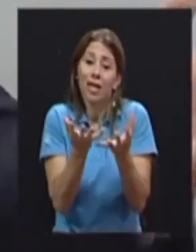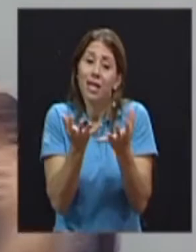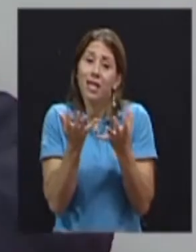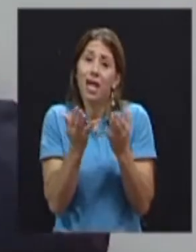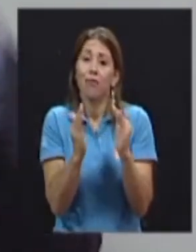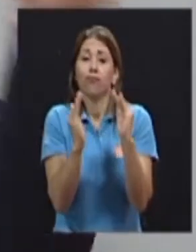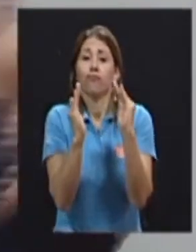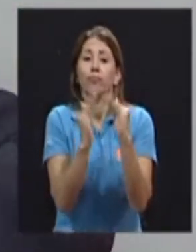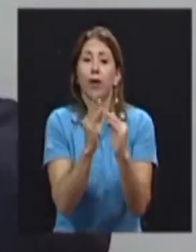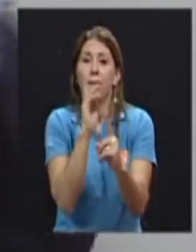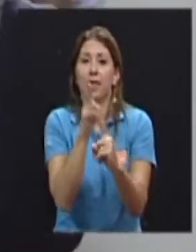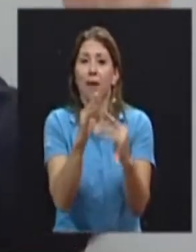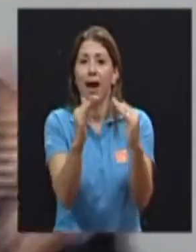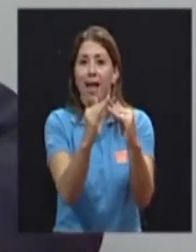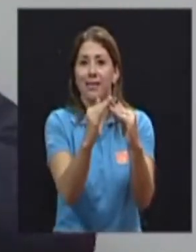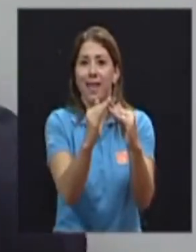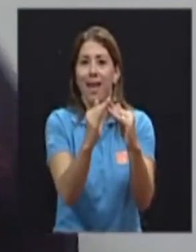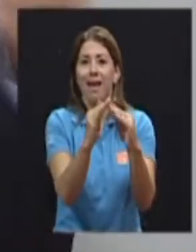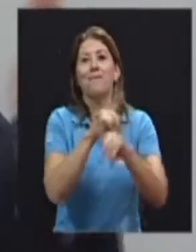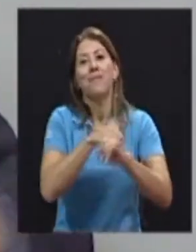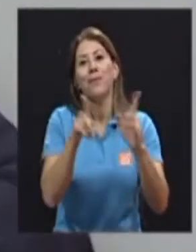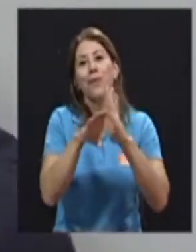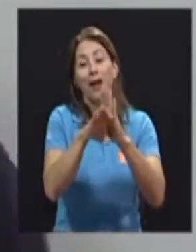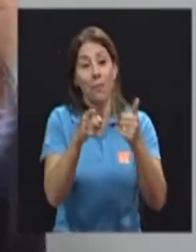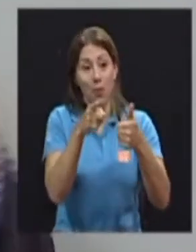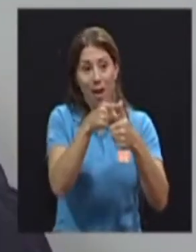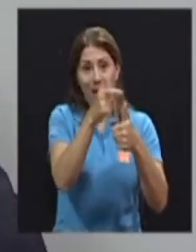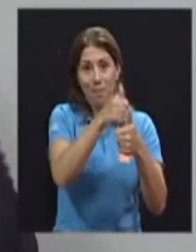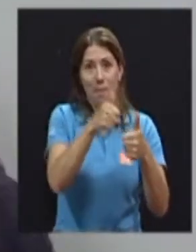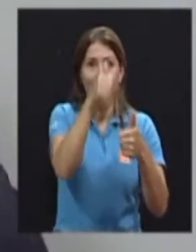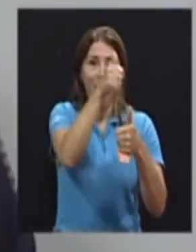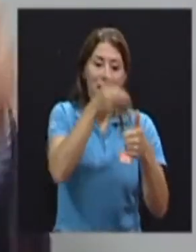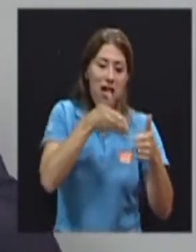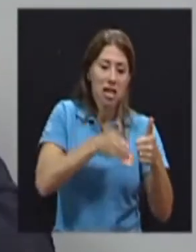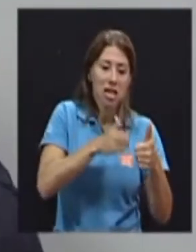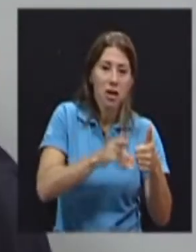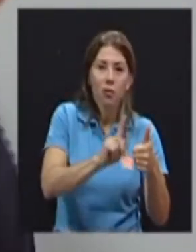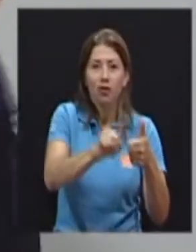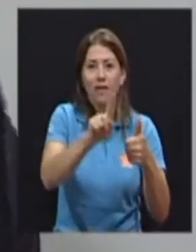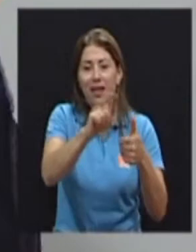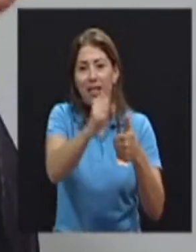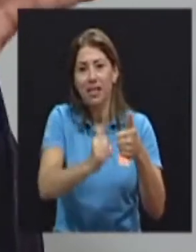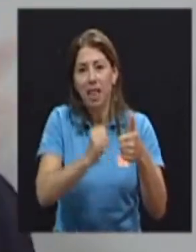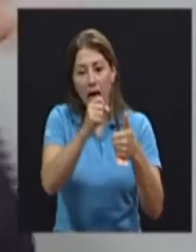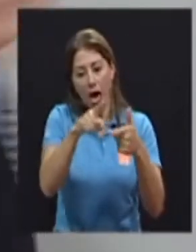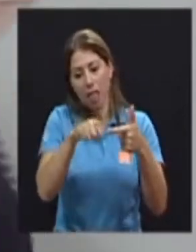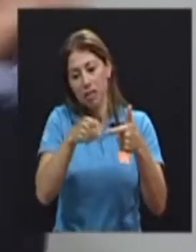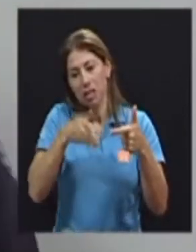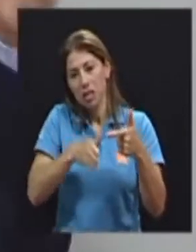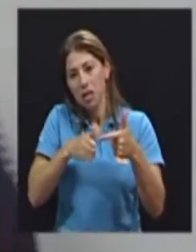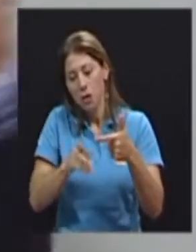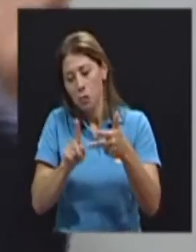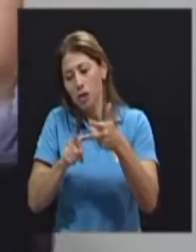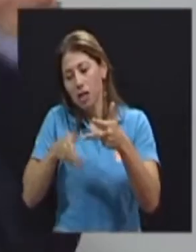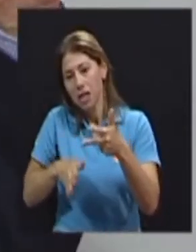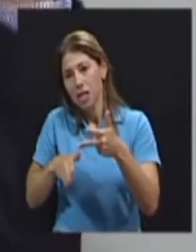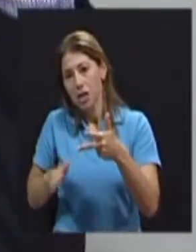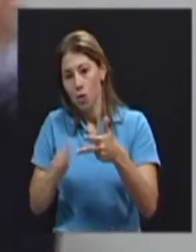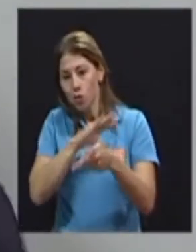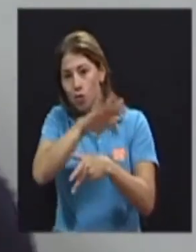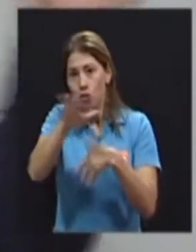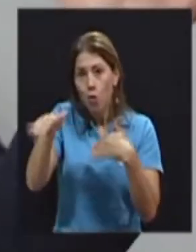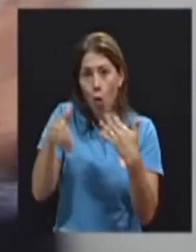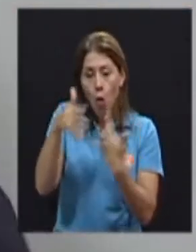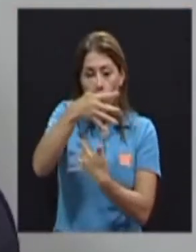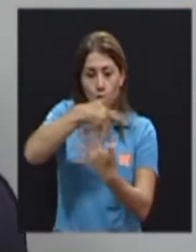una tienen distintas edades o si tienen las mismas. La idea de todos, a eso se